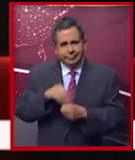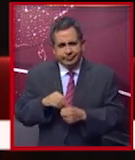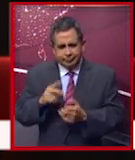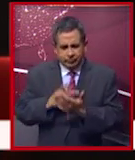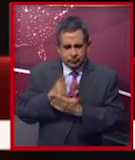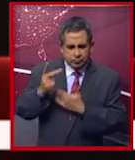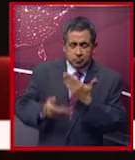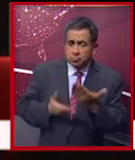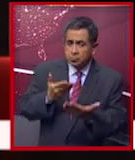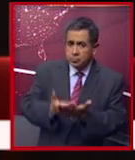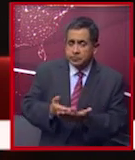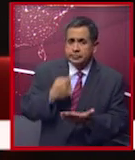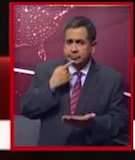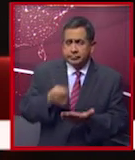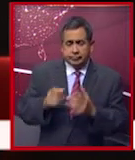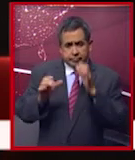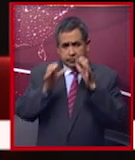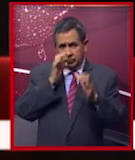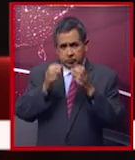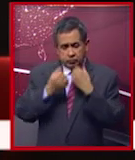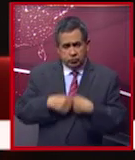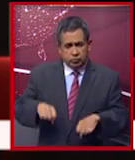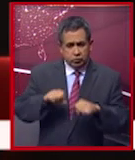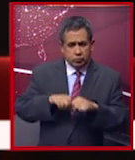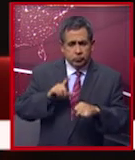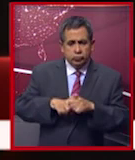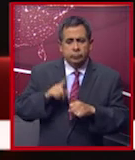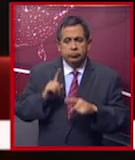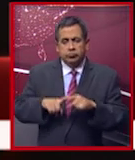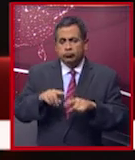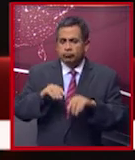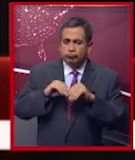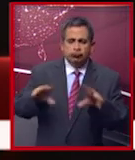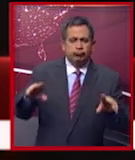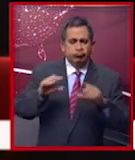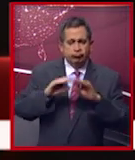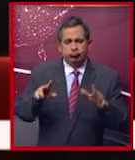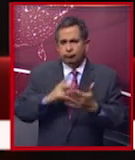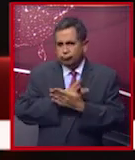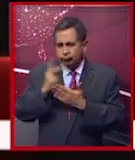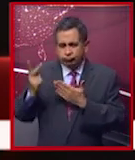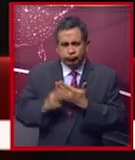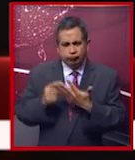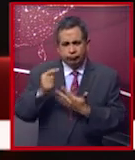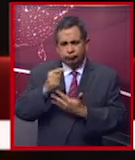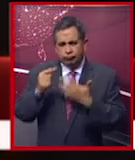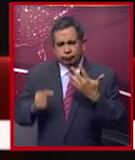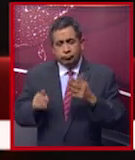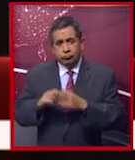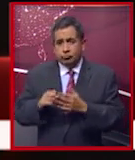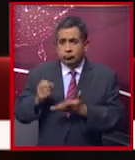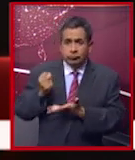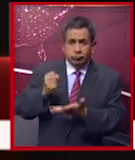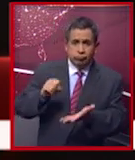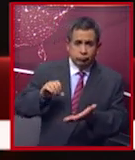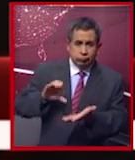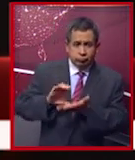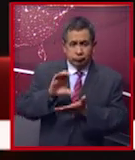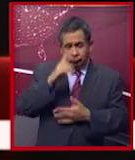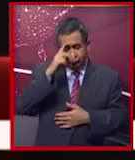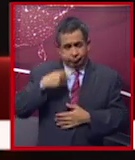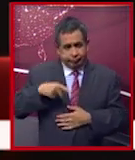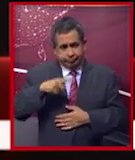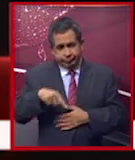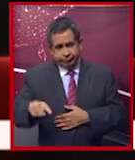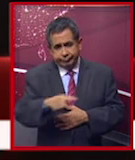de ley señala que la comunicación social que difundan programas que otorguen subsidios o beneficios directos a la